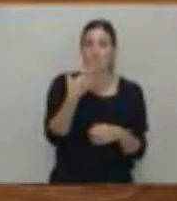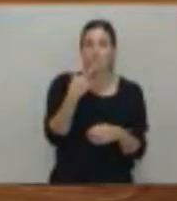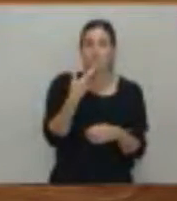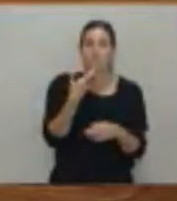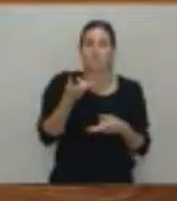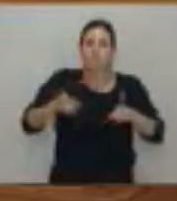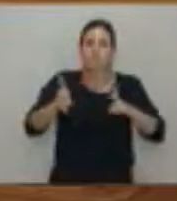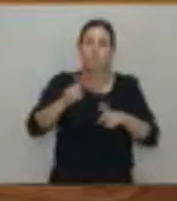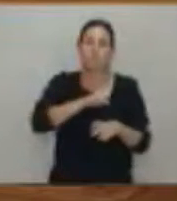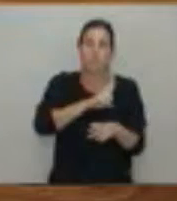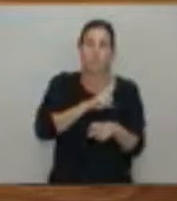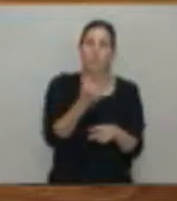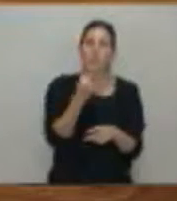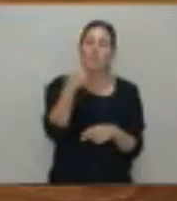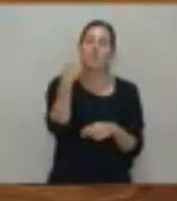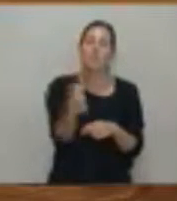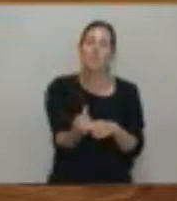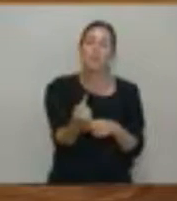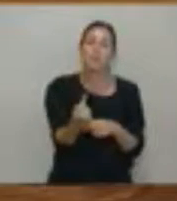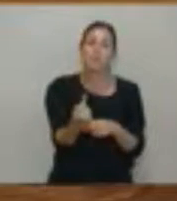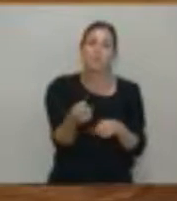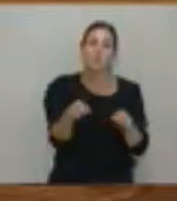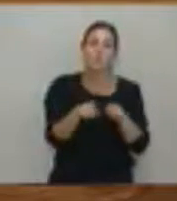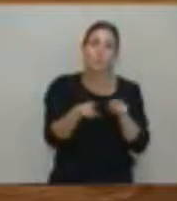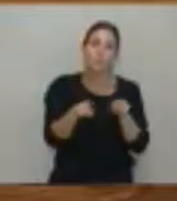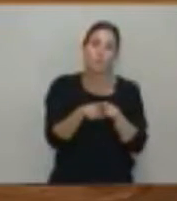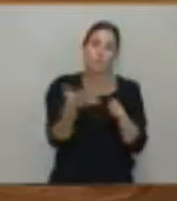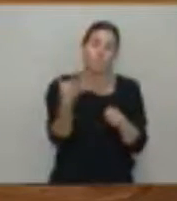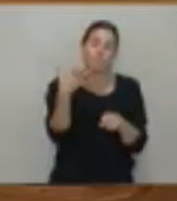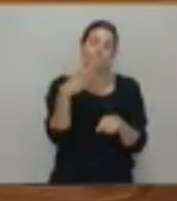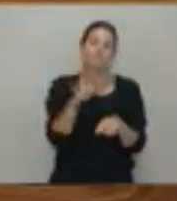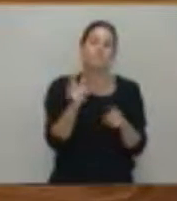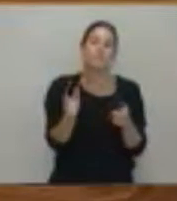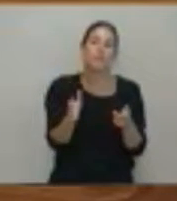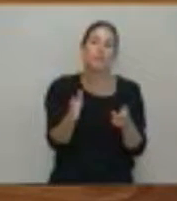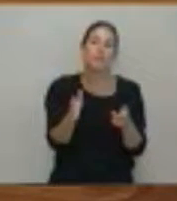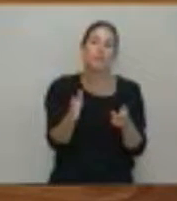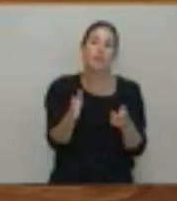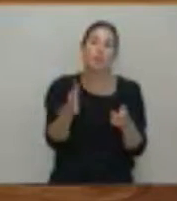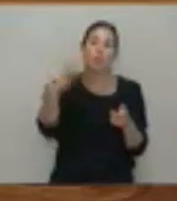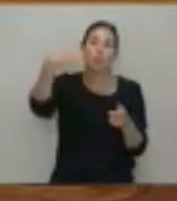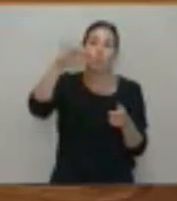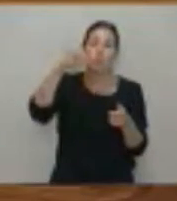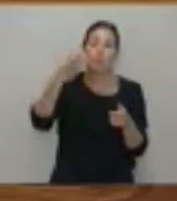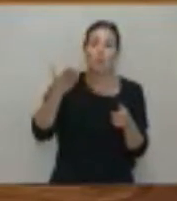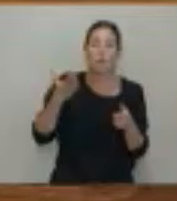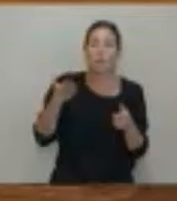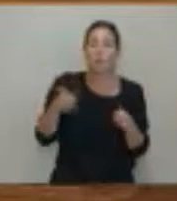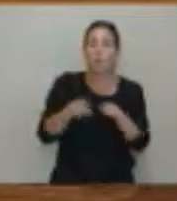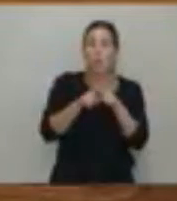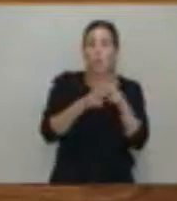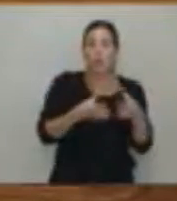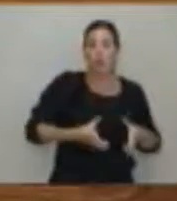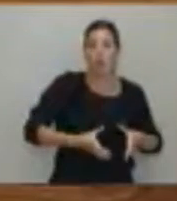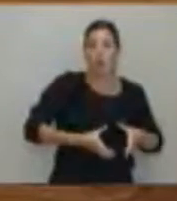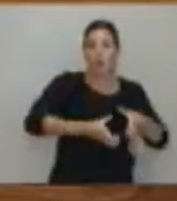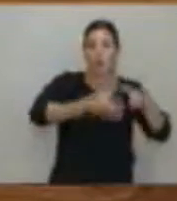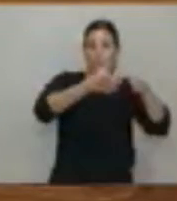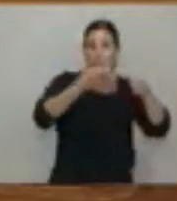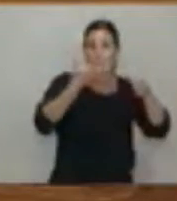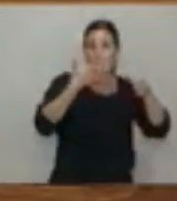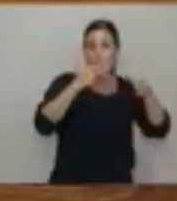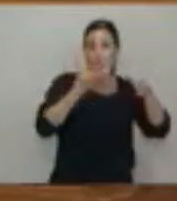esta referencia, en fin, irónica, que usted conserva, es la urna en la que está, alejado